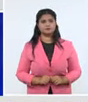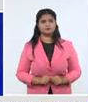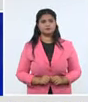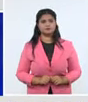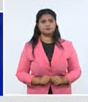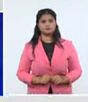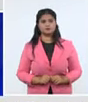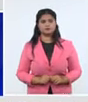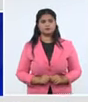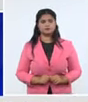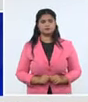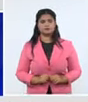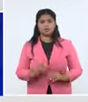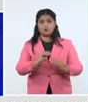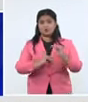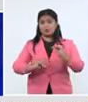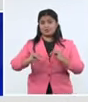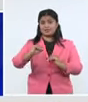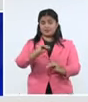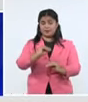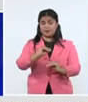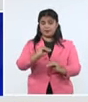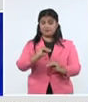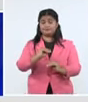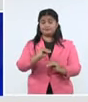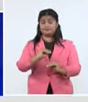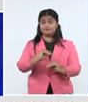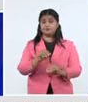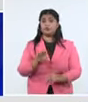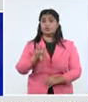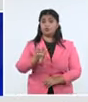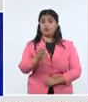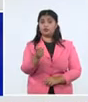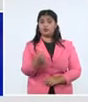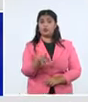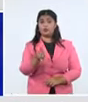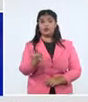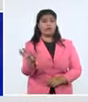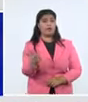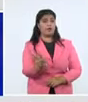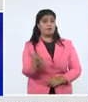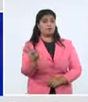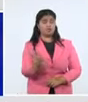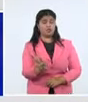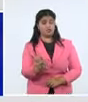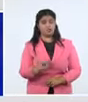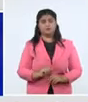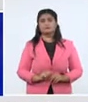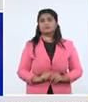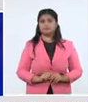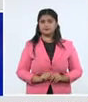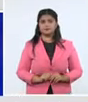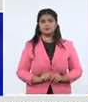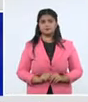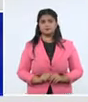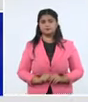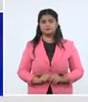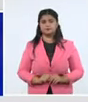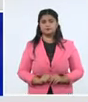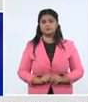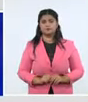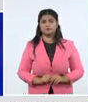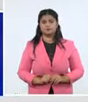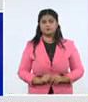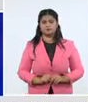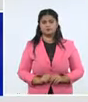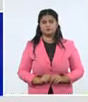media, que ayer fue de 4,9%, como ya informamos, discretamente superior al día